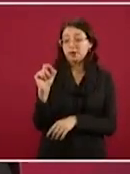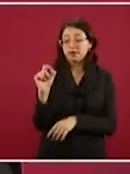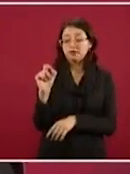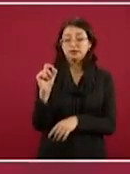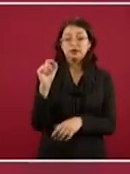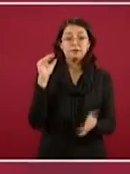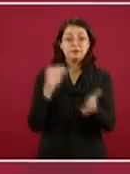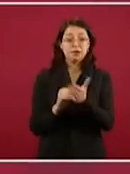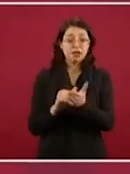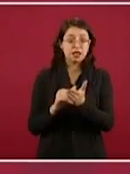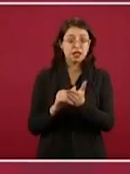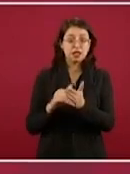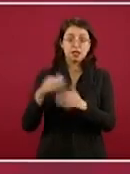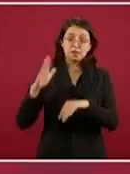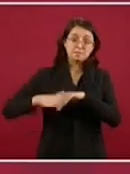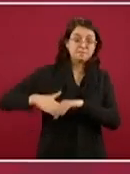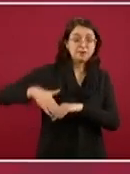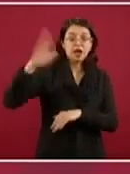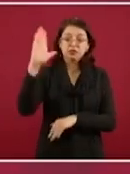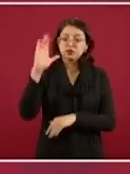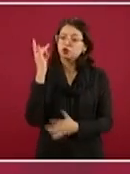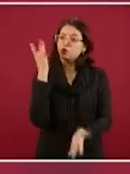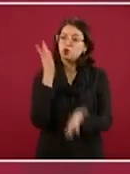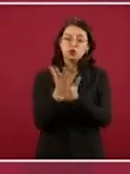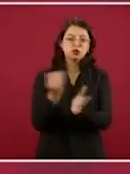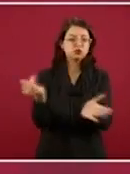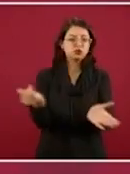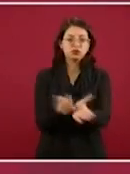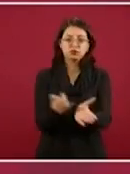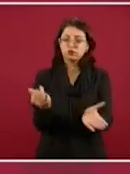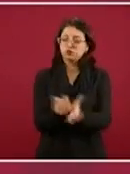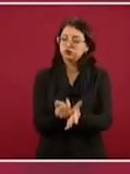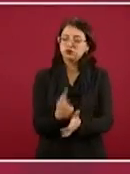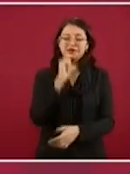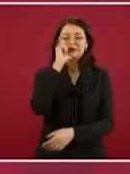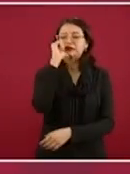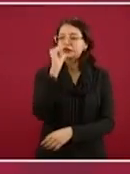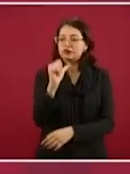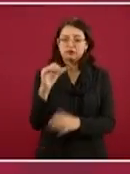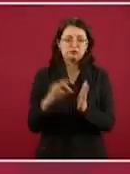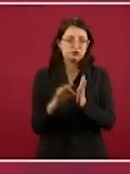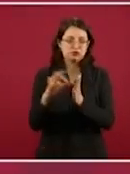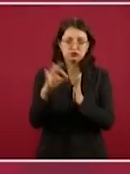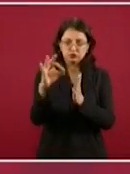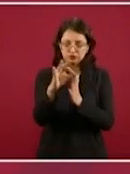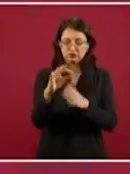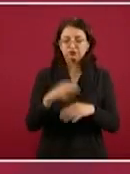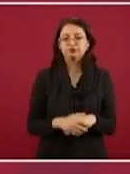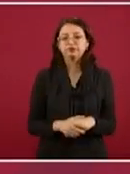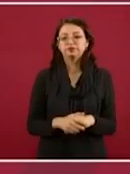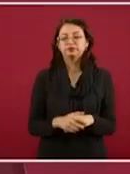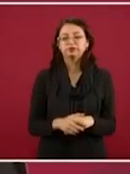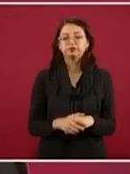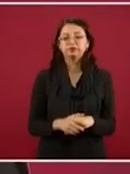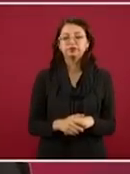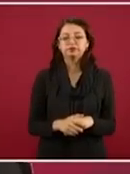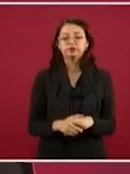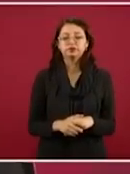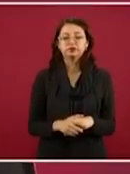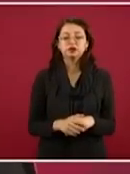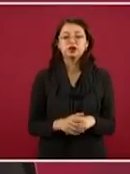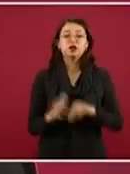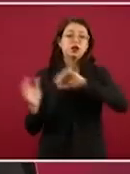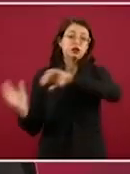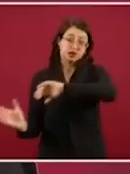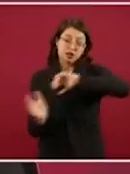inflación. Eso es. No tiene que ver con el aumento